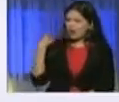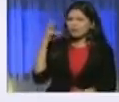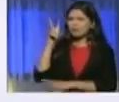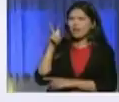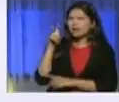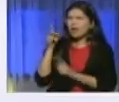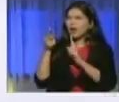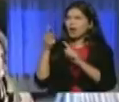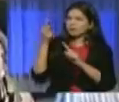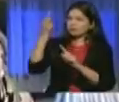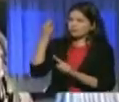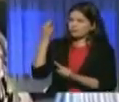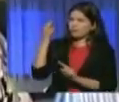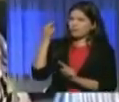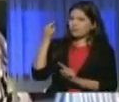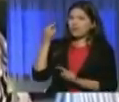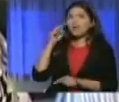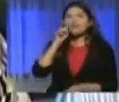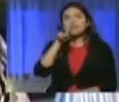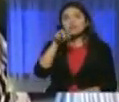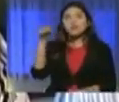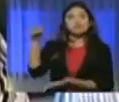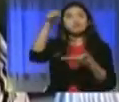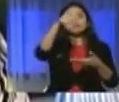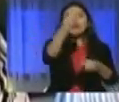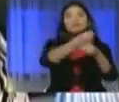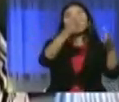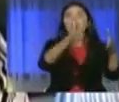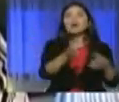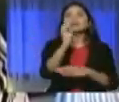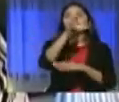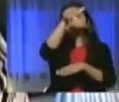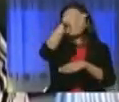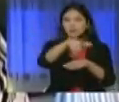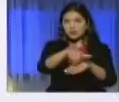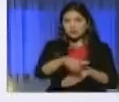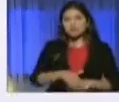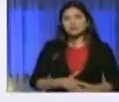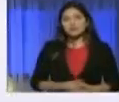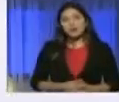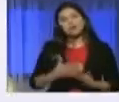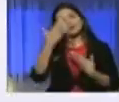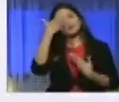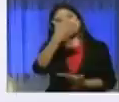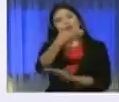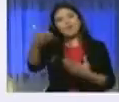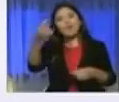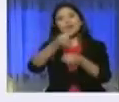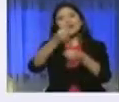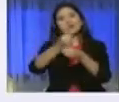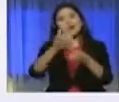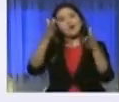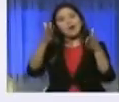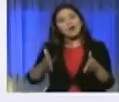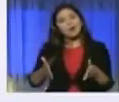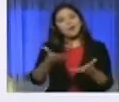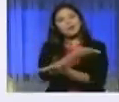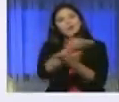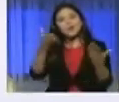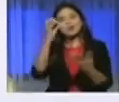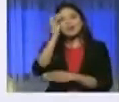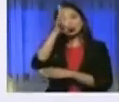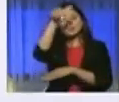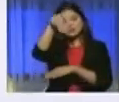otro, llegó un CLAP a los trabajadores de la Asamblea Nacional. Saludo a los trabajadores y trabajadoras de la Asamblea